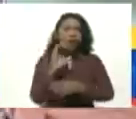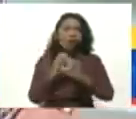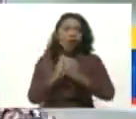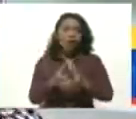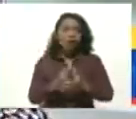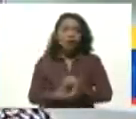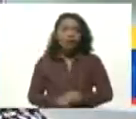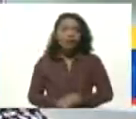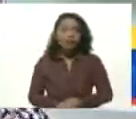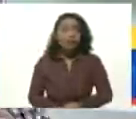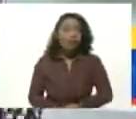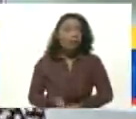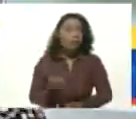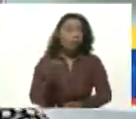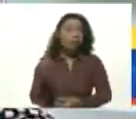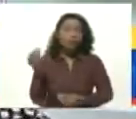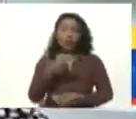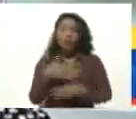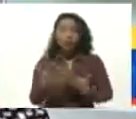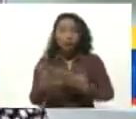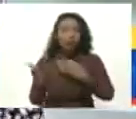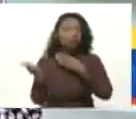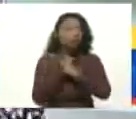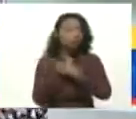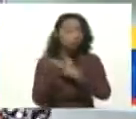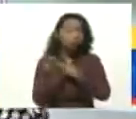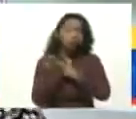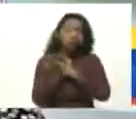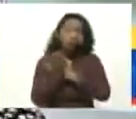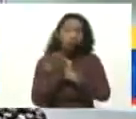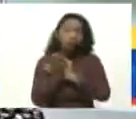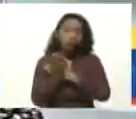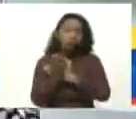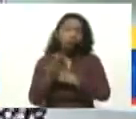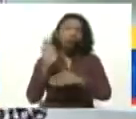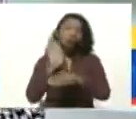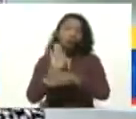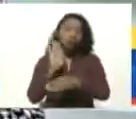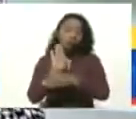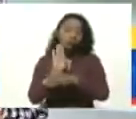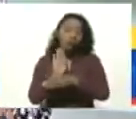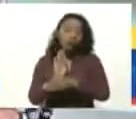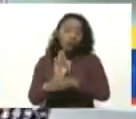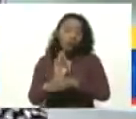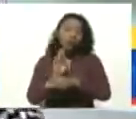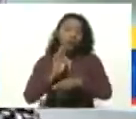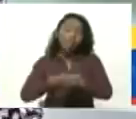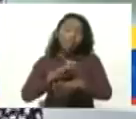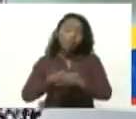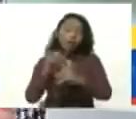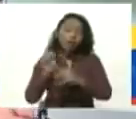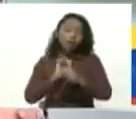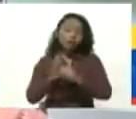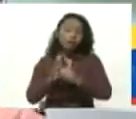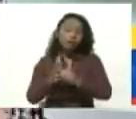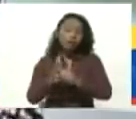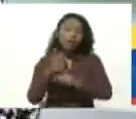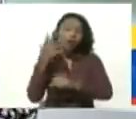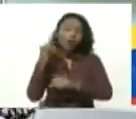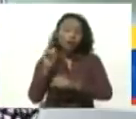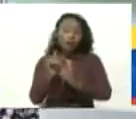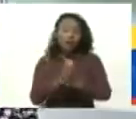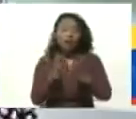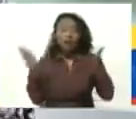clase? Lo más importante es cuidarnos, es protegernos precisamente del COVID. Tenemos